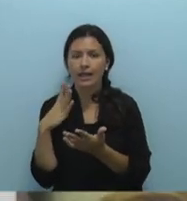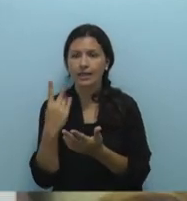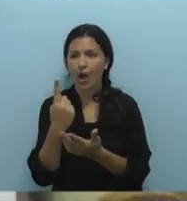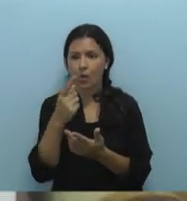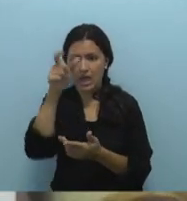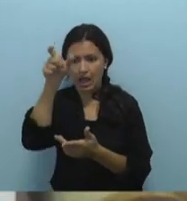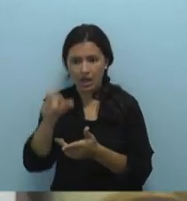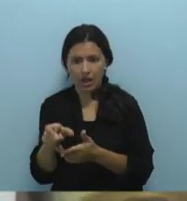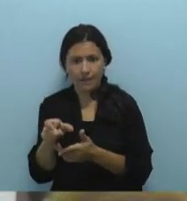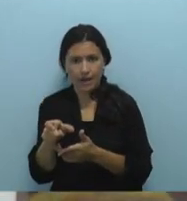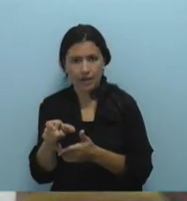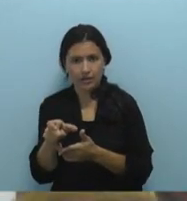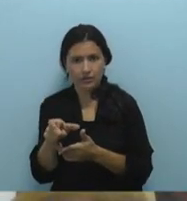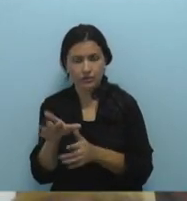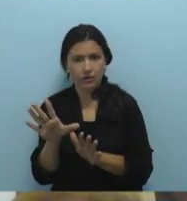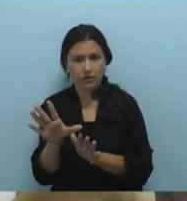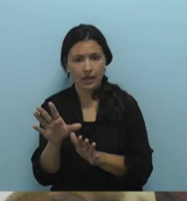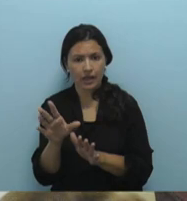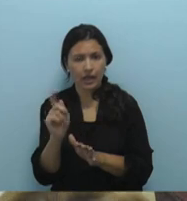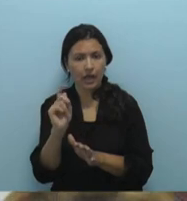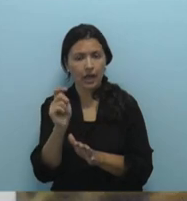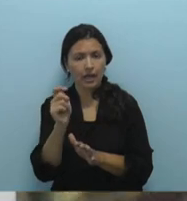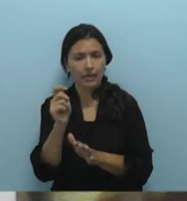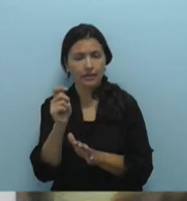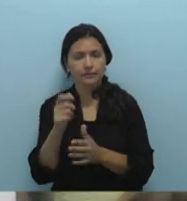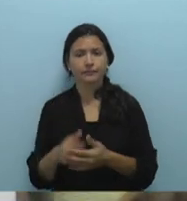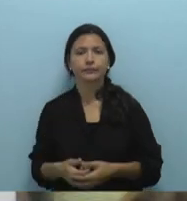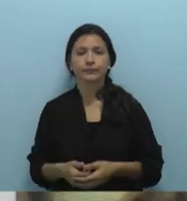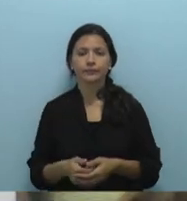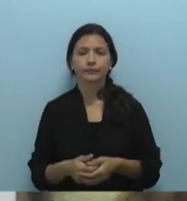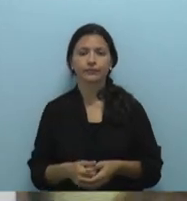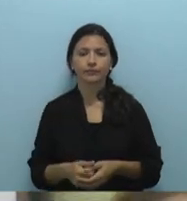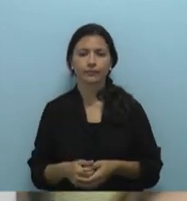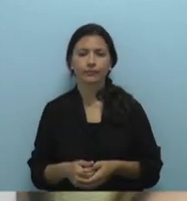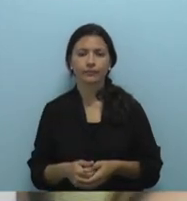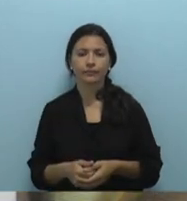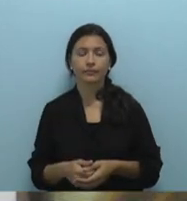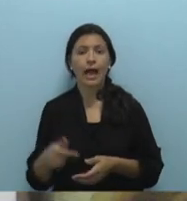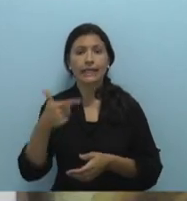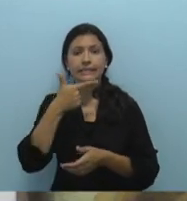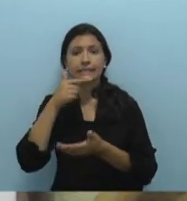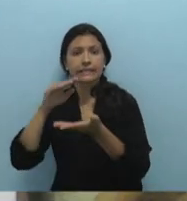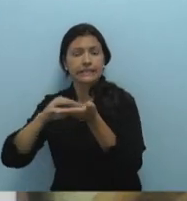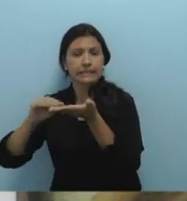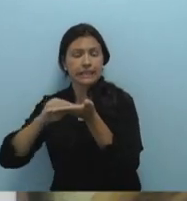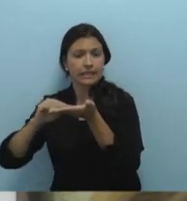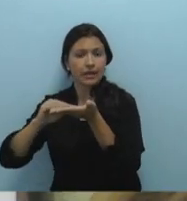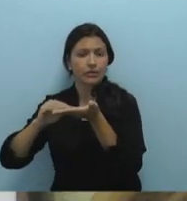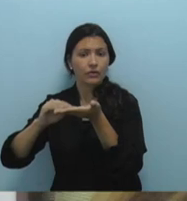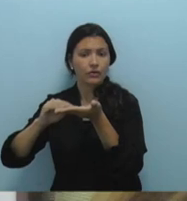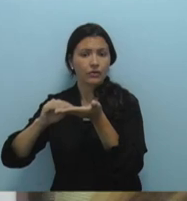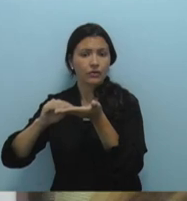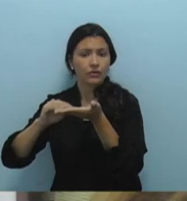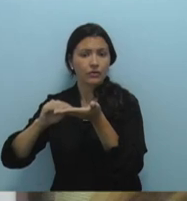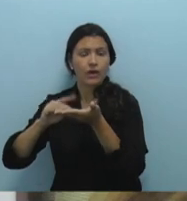patas en la investigación, que es la posibilidad de imputar al actual senador por el departamento San